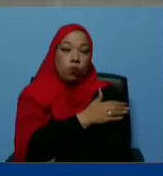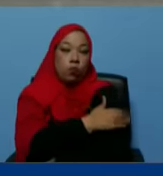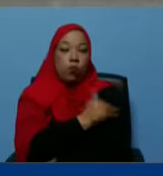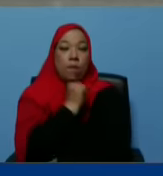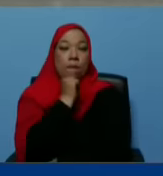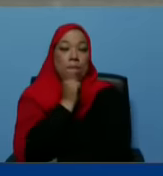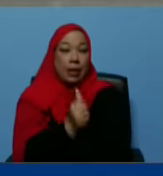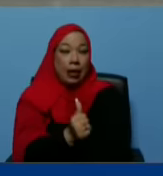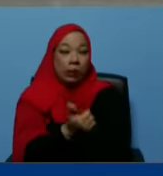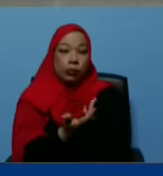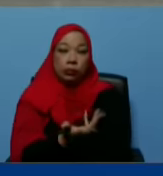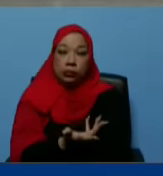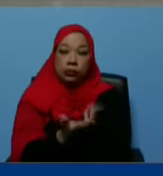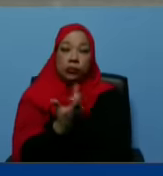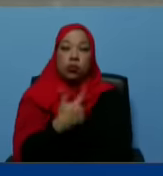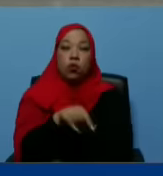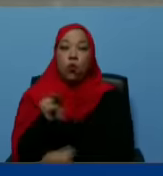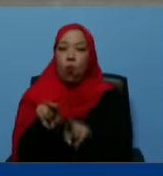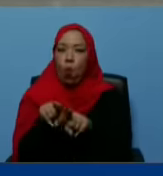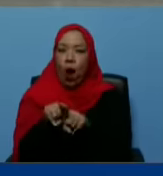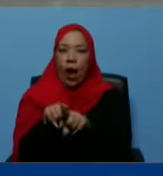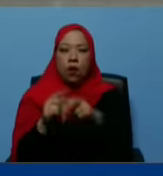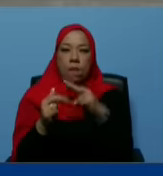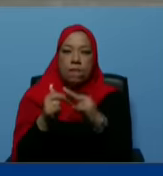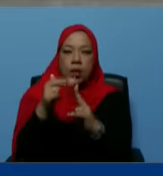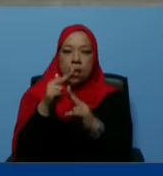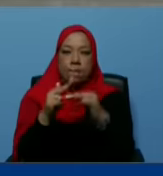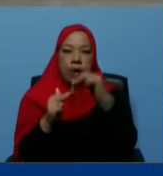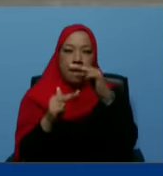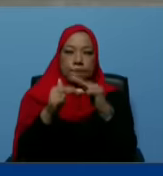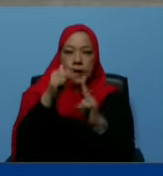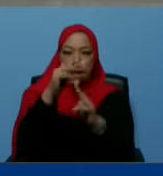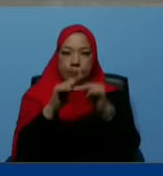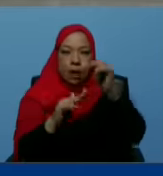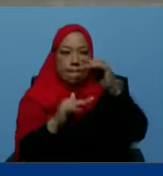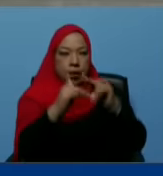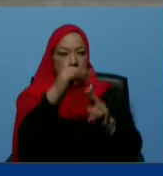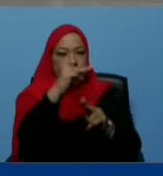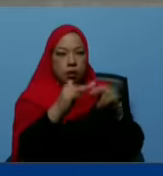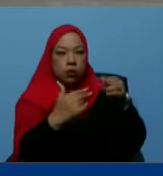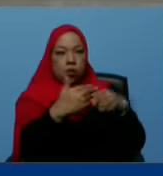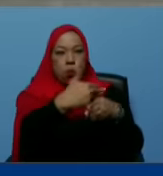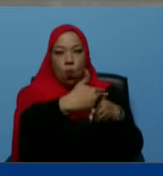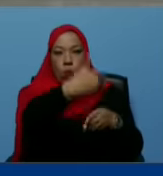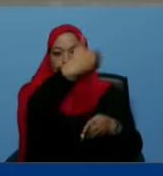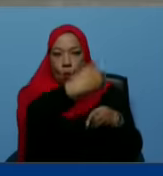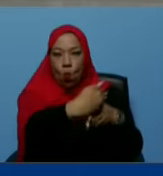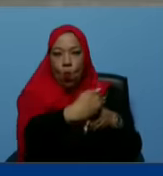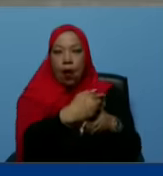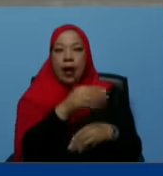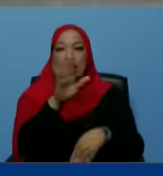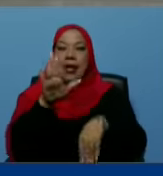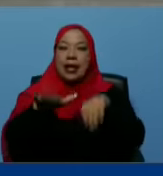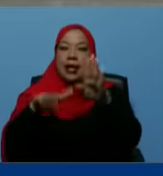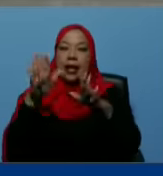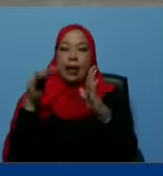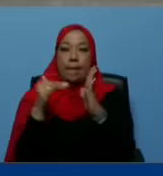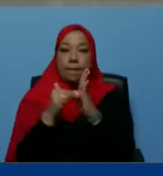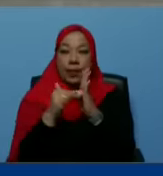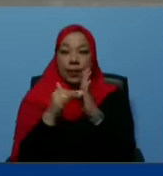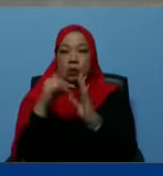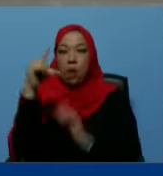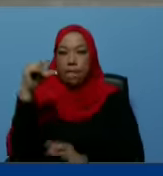pero muy malo, hizo un muro similar. Ellos lo hicieron con menos de $15,000, lo hizo con